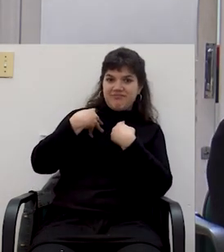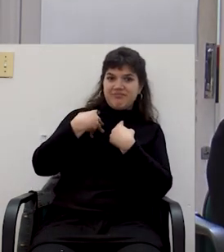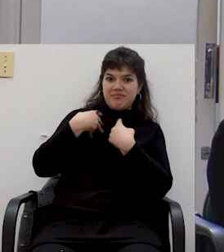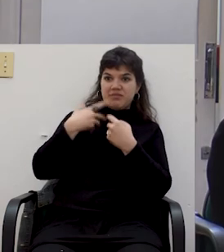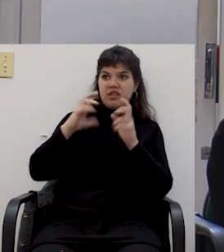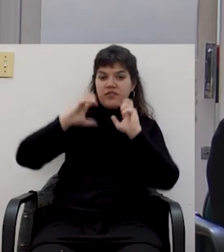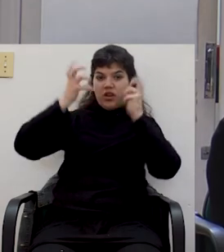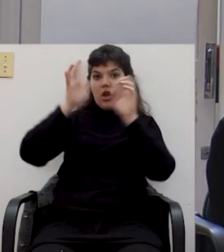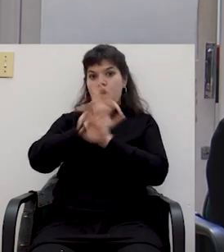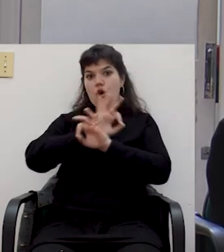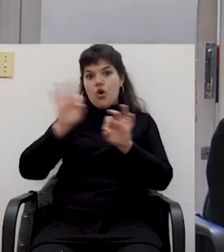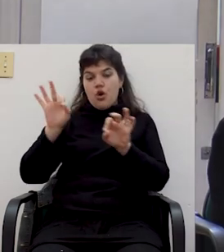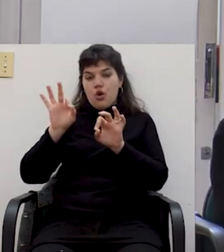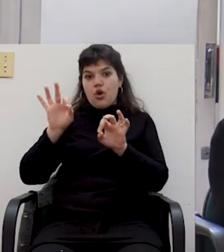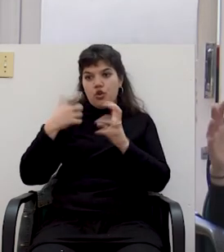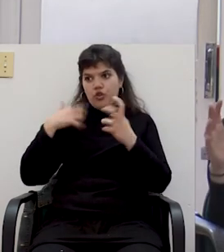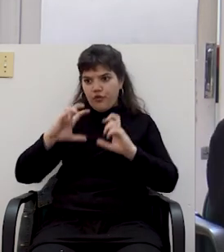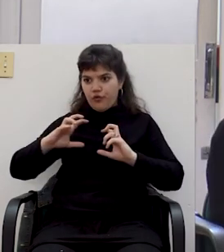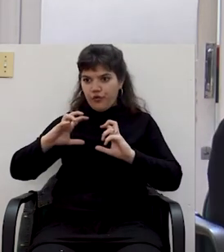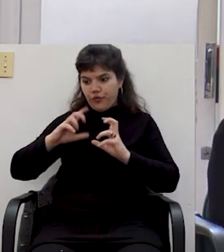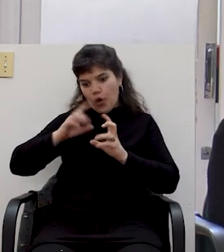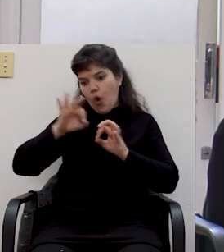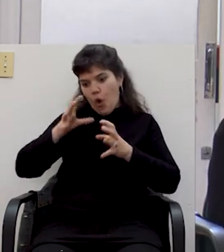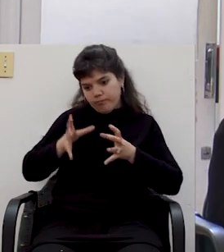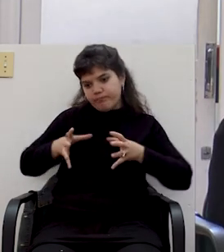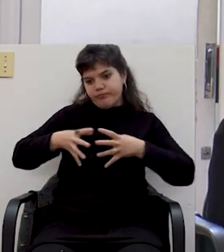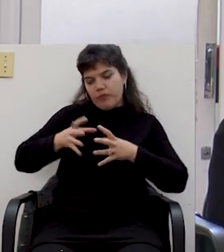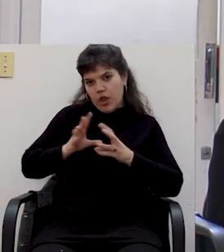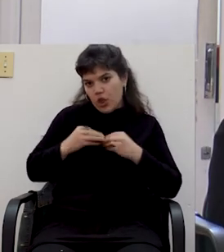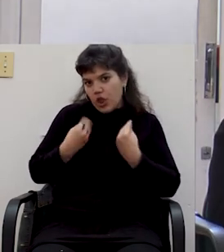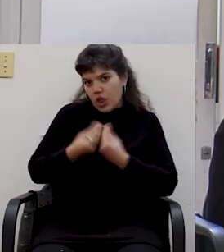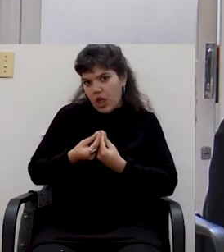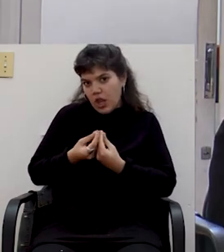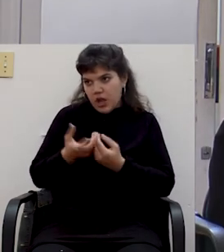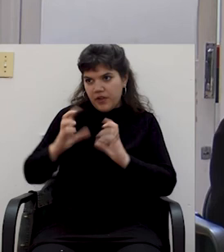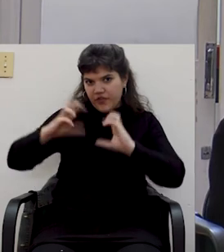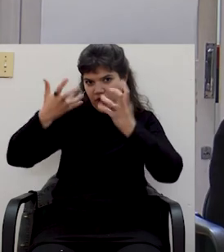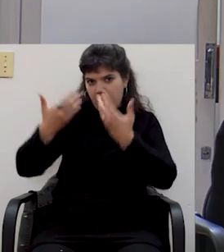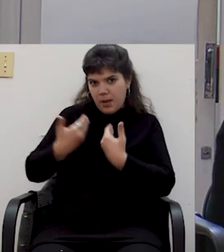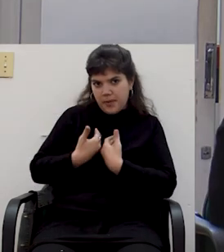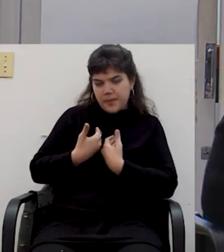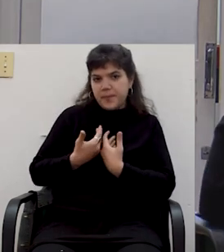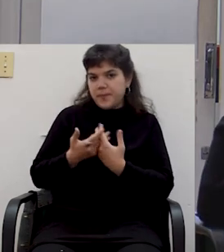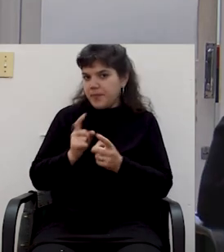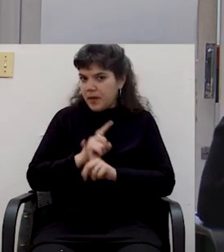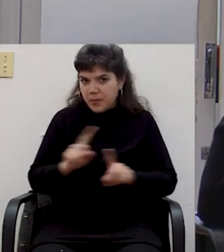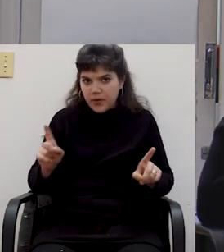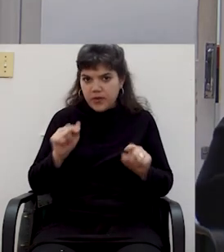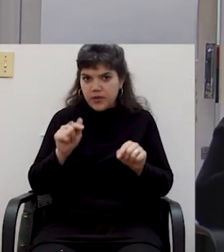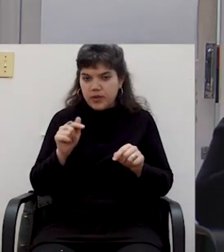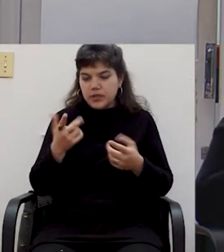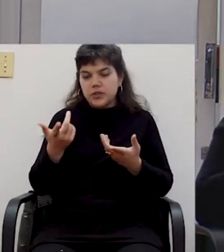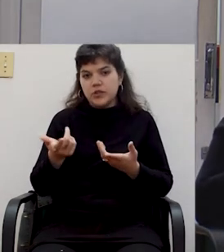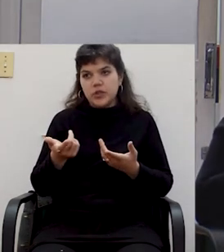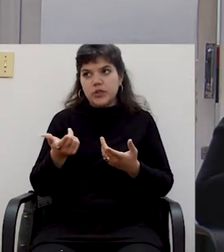tipo de violencias, ni el colectivo circundante está ajeno a eso. Así